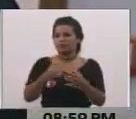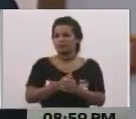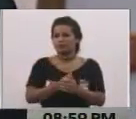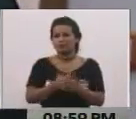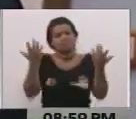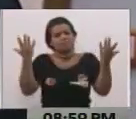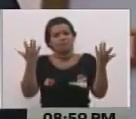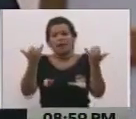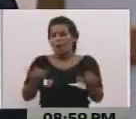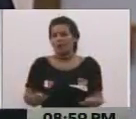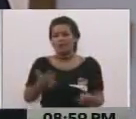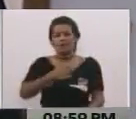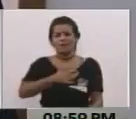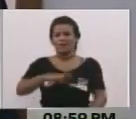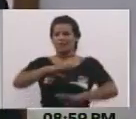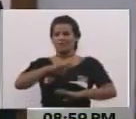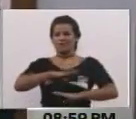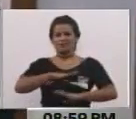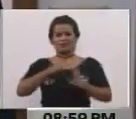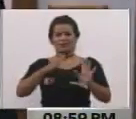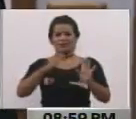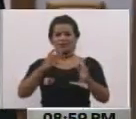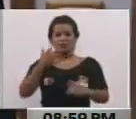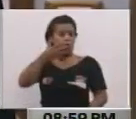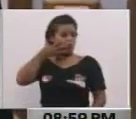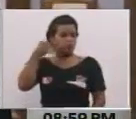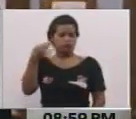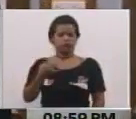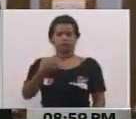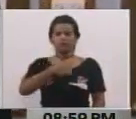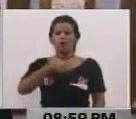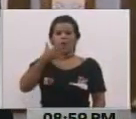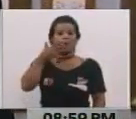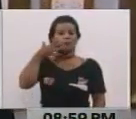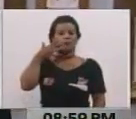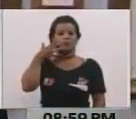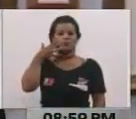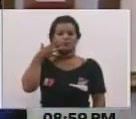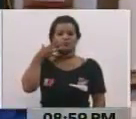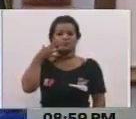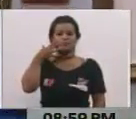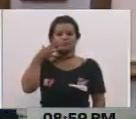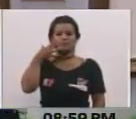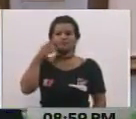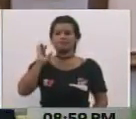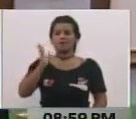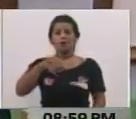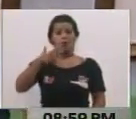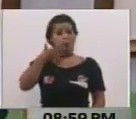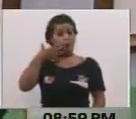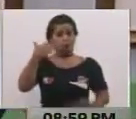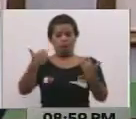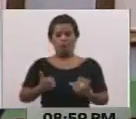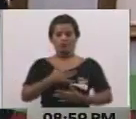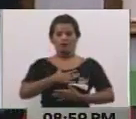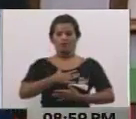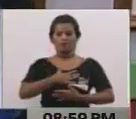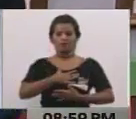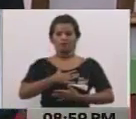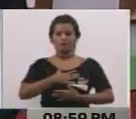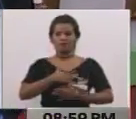bueno, ahora estoy satisfecha y estoy orgullosa de verdad... Primero ser parte de